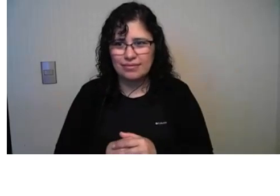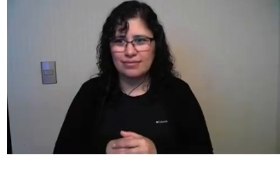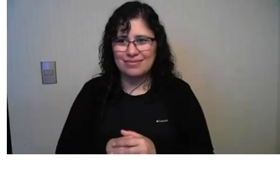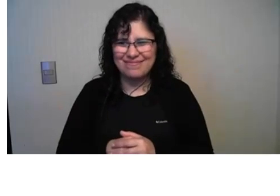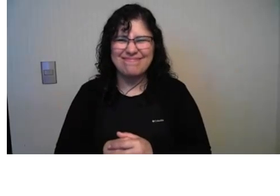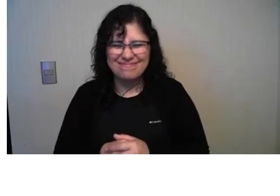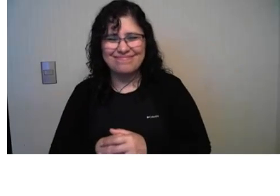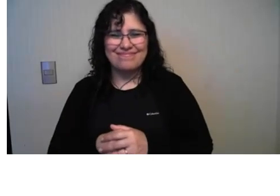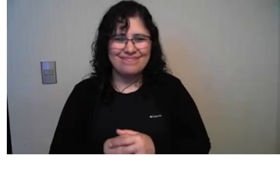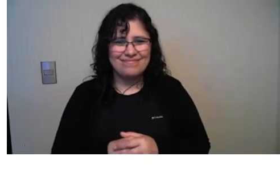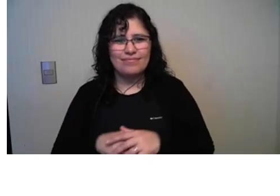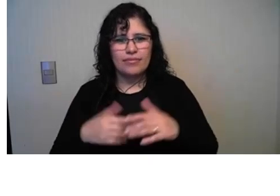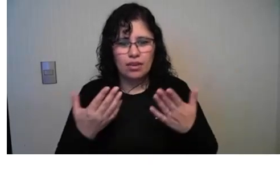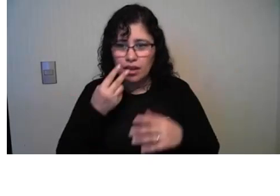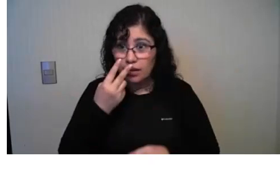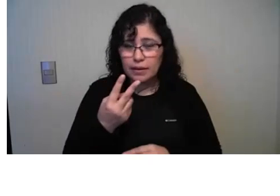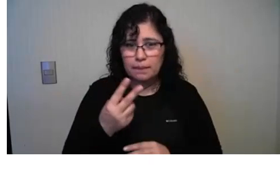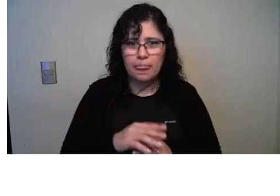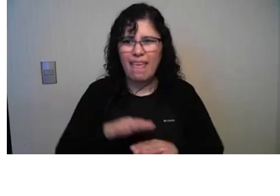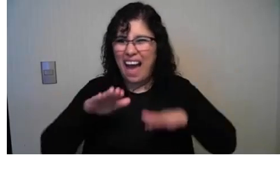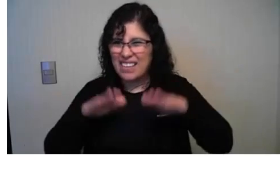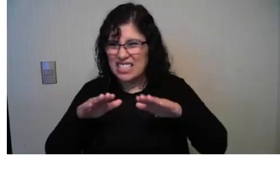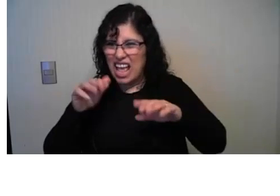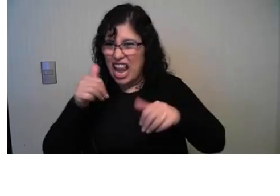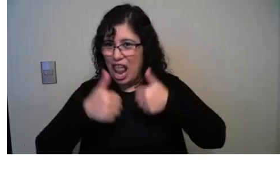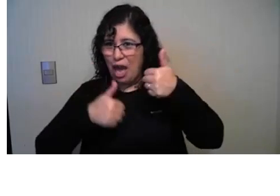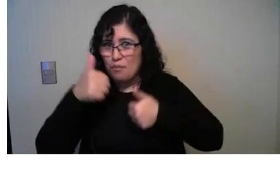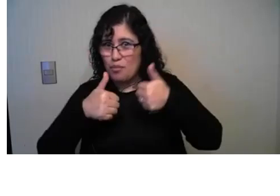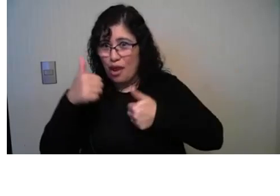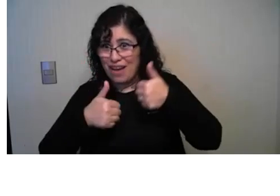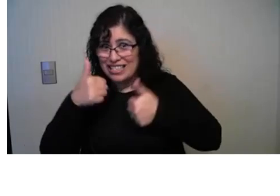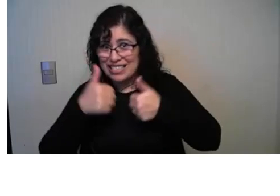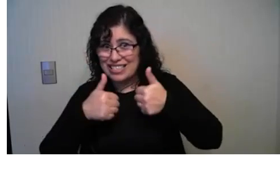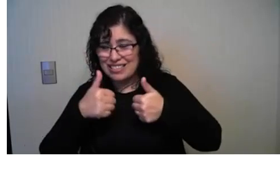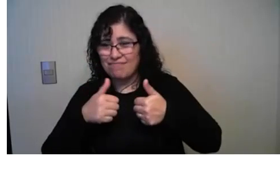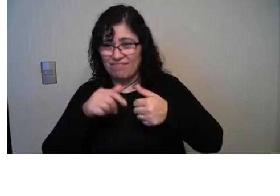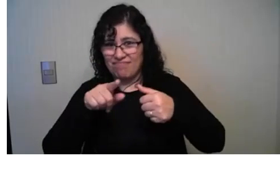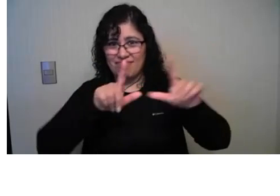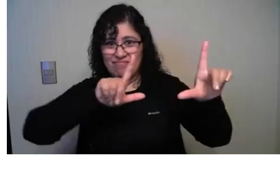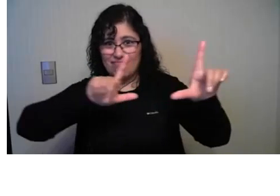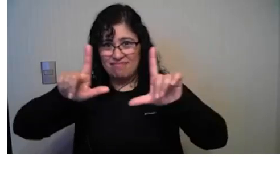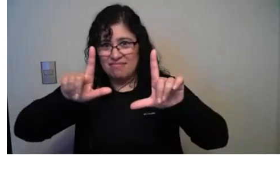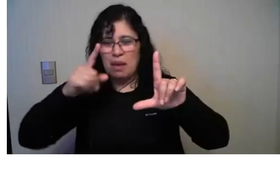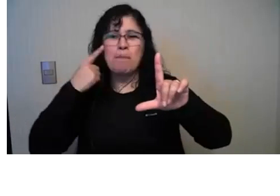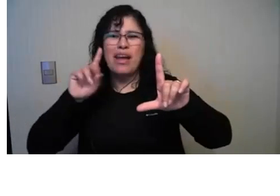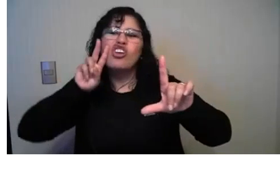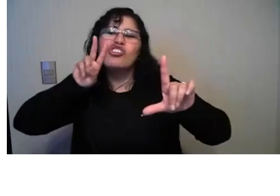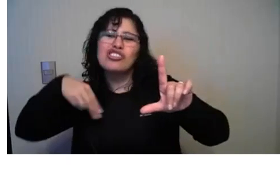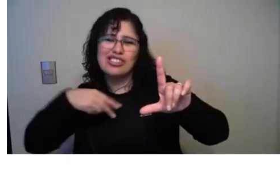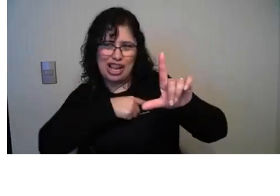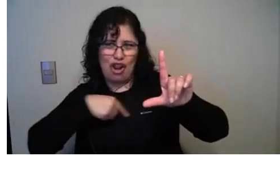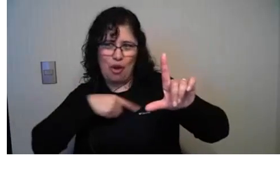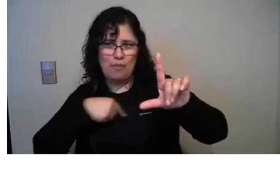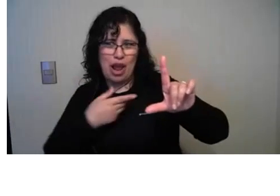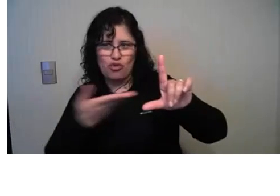que son las aparecen en las pruebas. Entonces, para que ustedes las completen ahí y vayan colocando los nombres una y